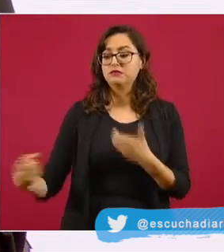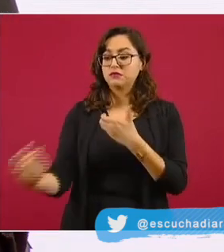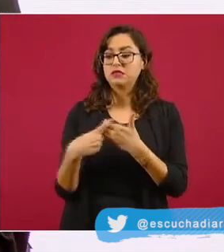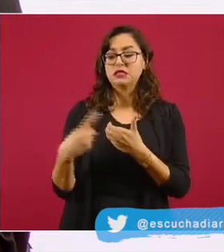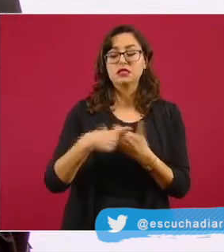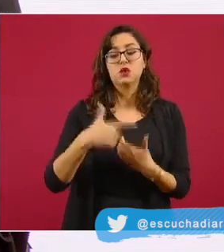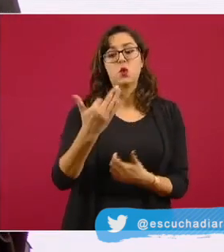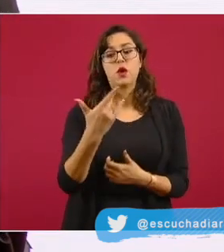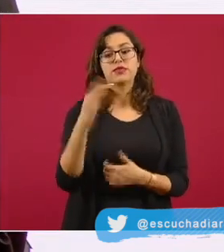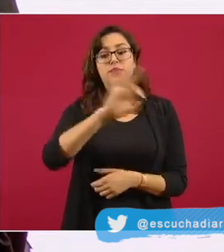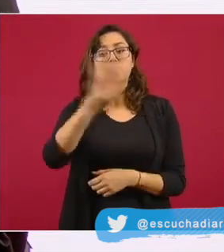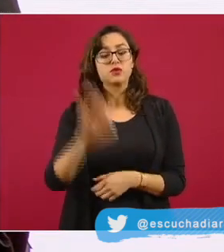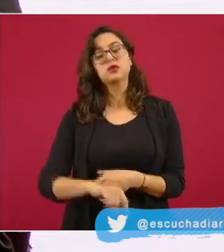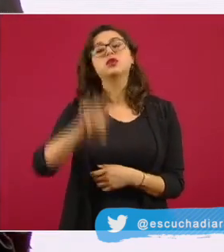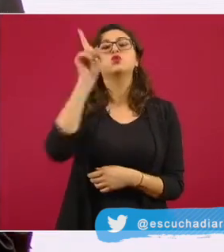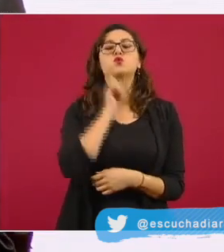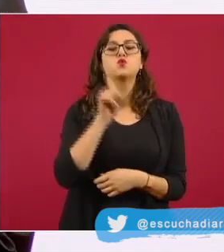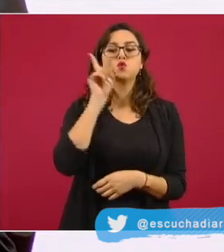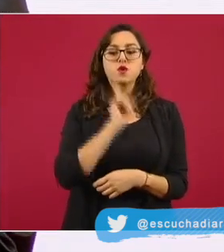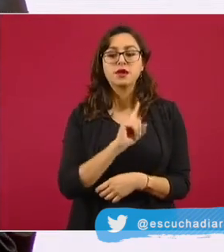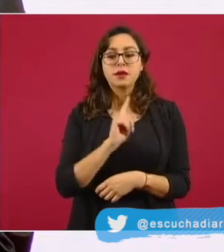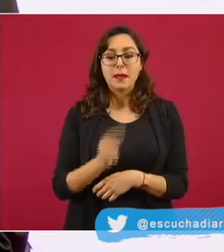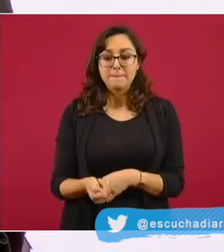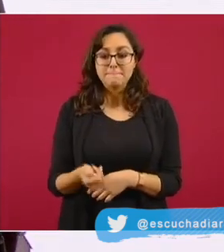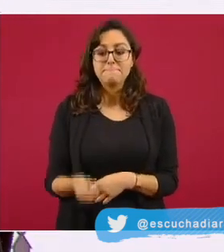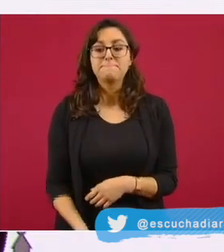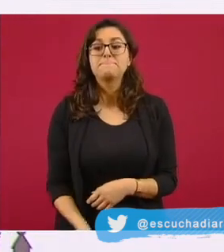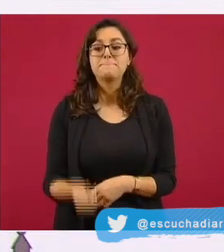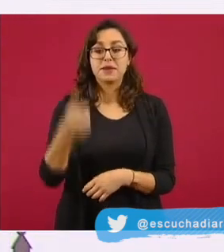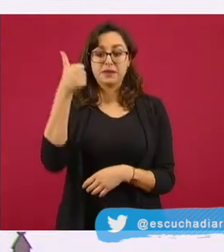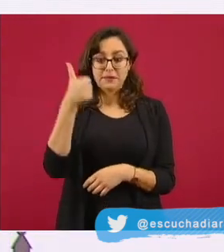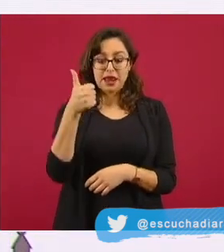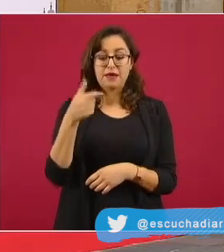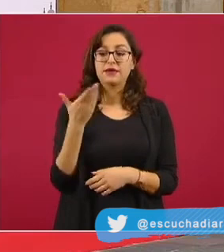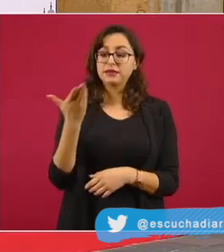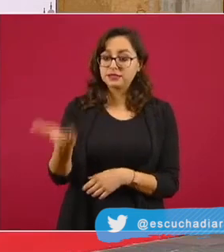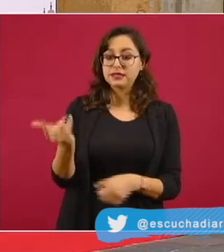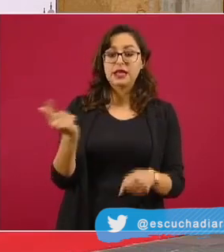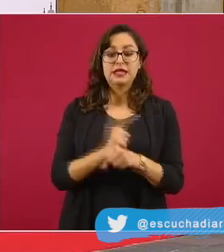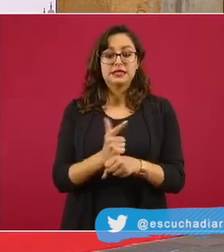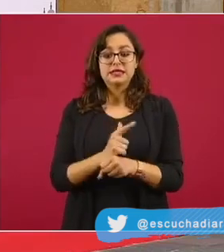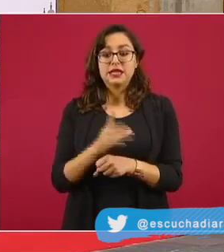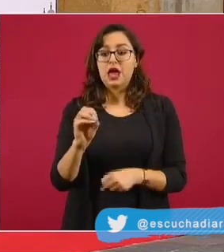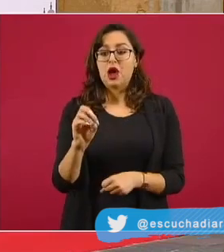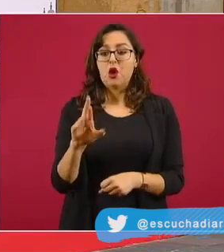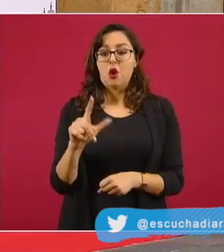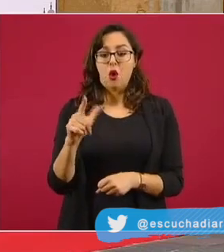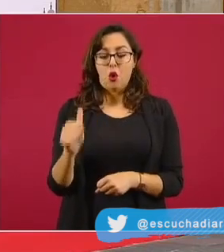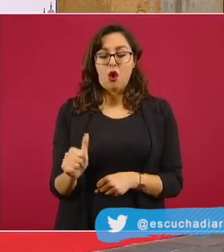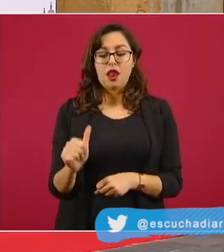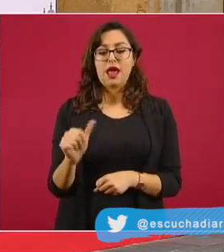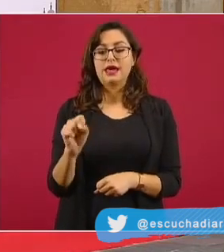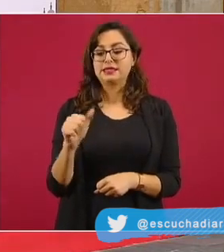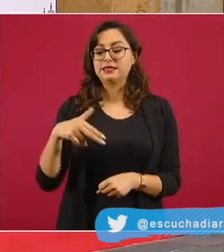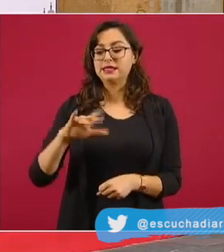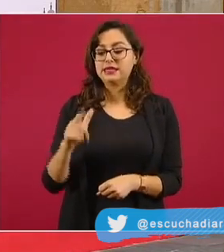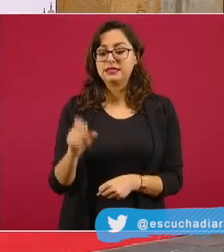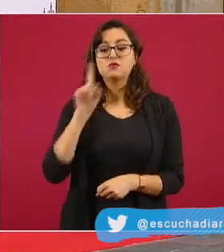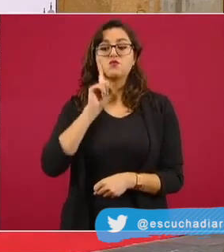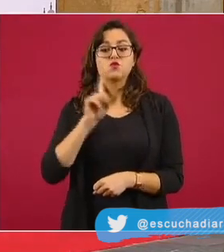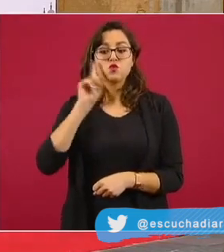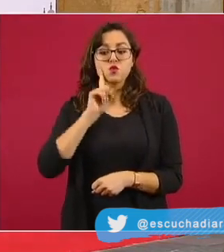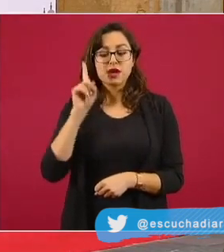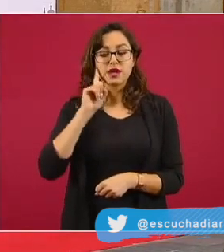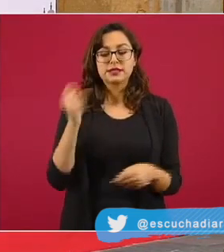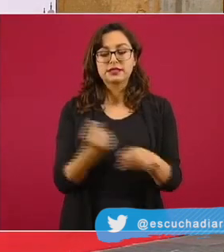primera vez en la historia una mujer, la licenciada Olga Sánchez Cordero, se desempeña como secretaria de